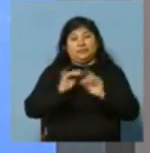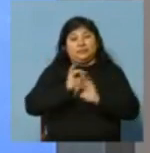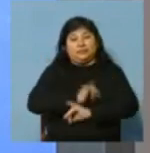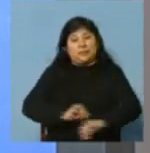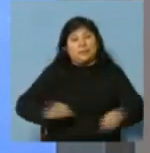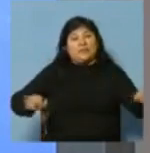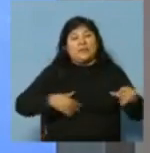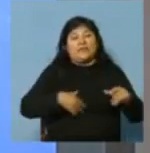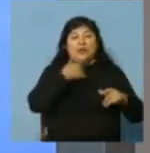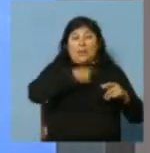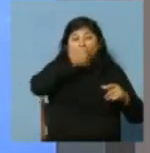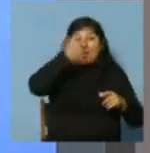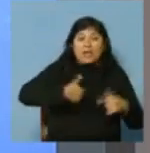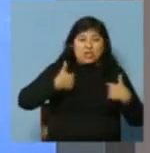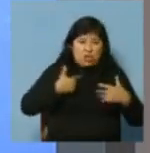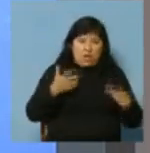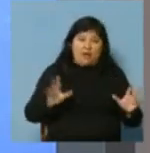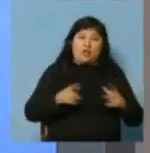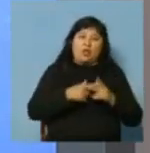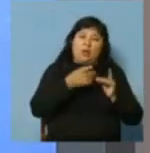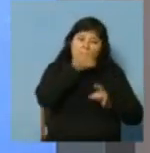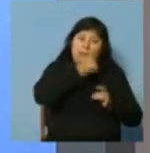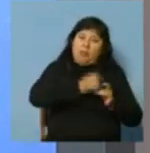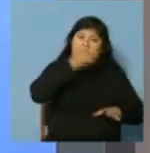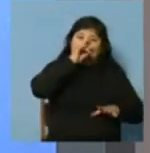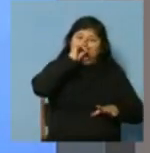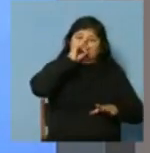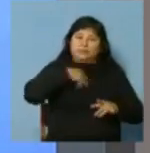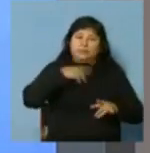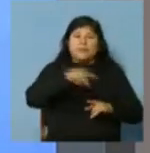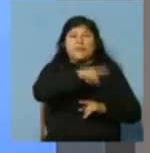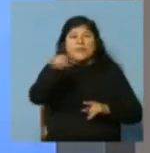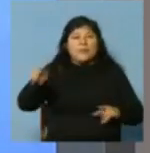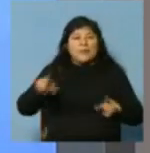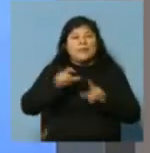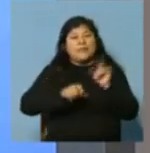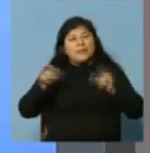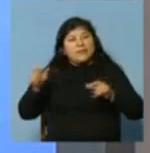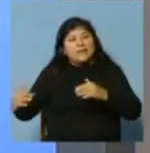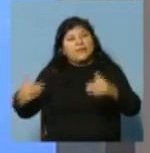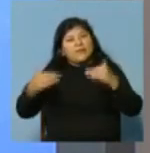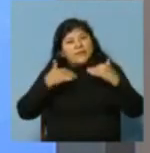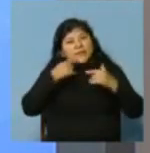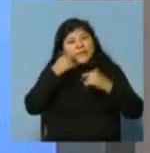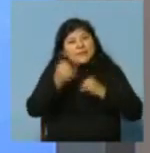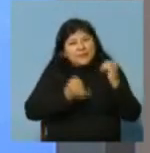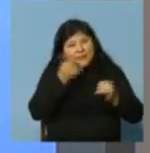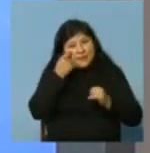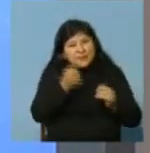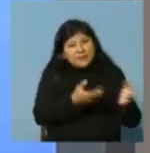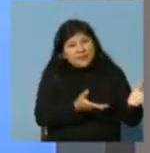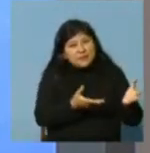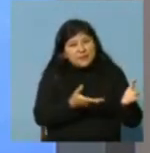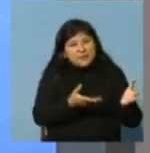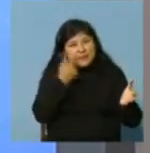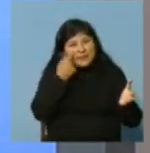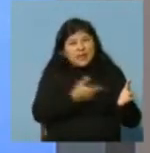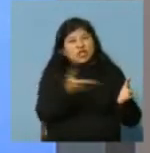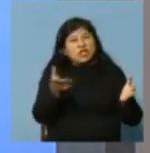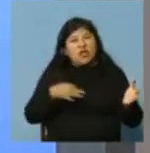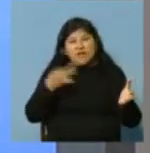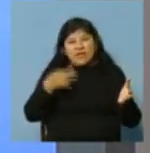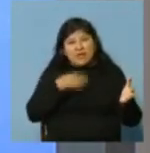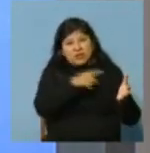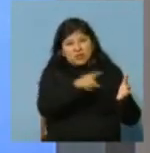técnica sino algo más abierto para para que todo el mundo visualice cuál es la situación que estamos viviendo y que puedan